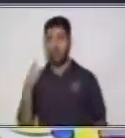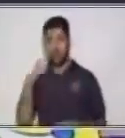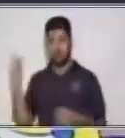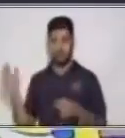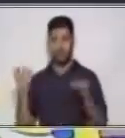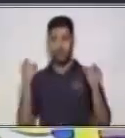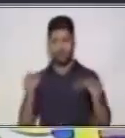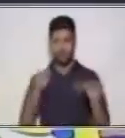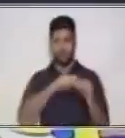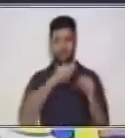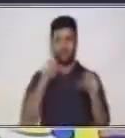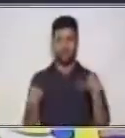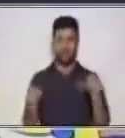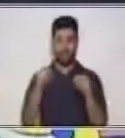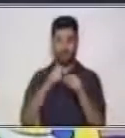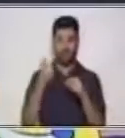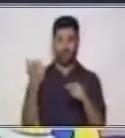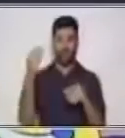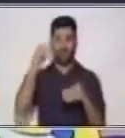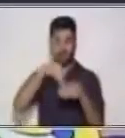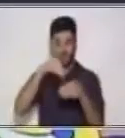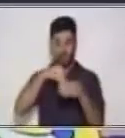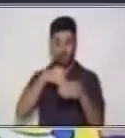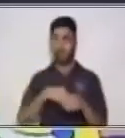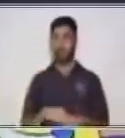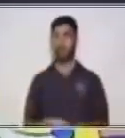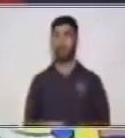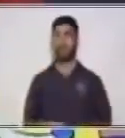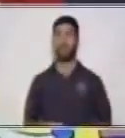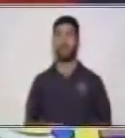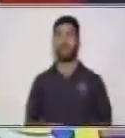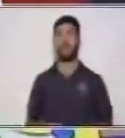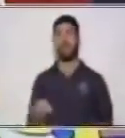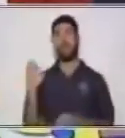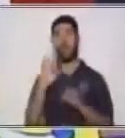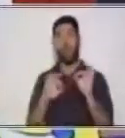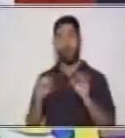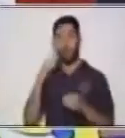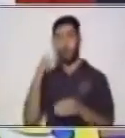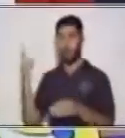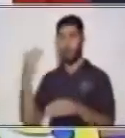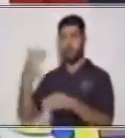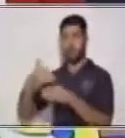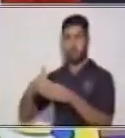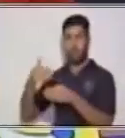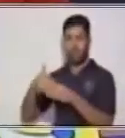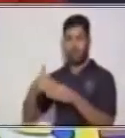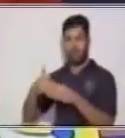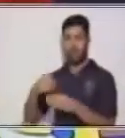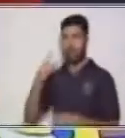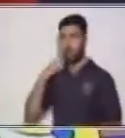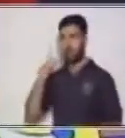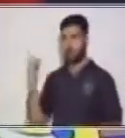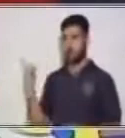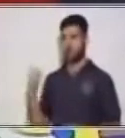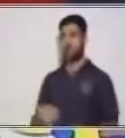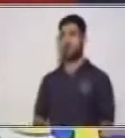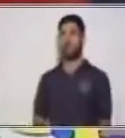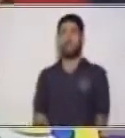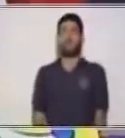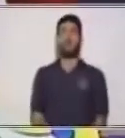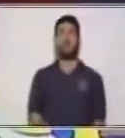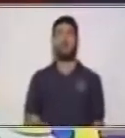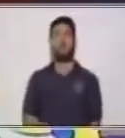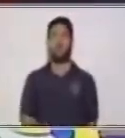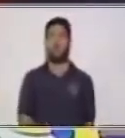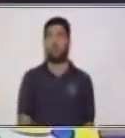usamos un monedero. Y acá tengo mis monedas. Voy a ver qué me sale. Cuando yo voy